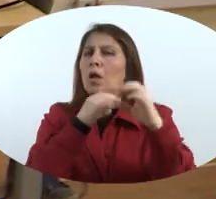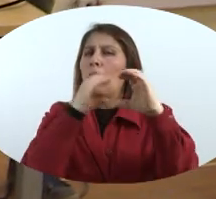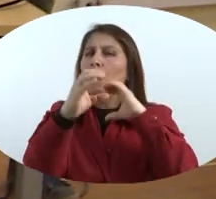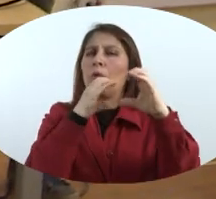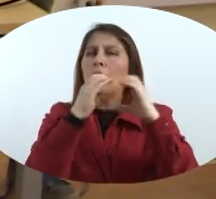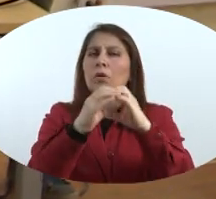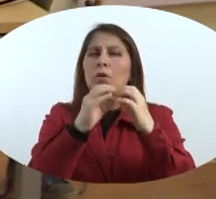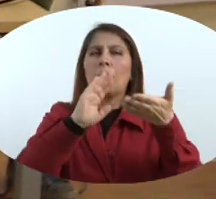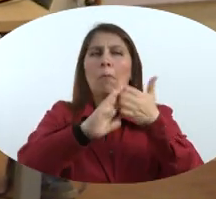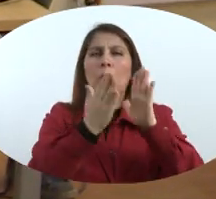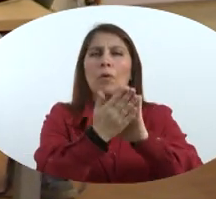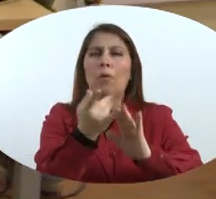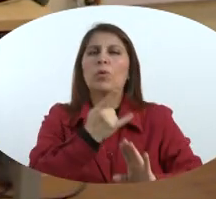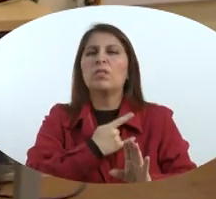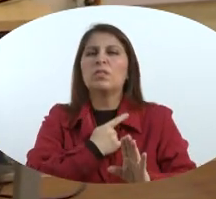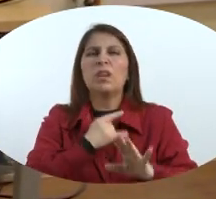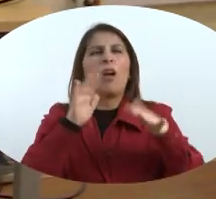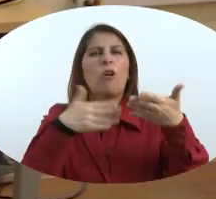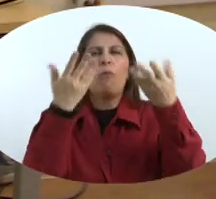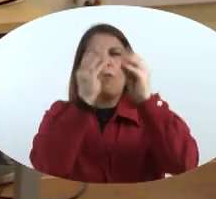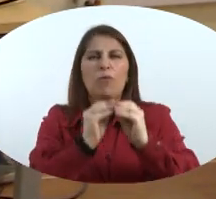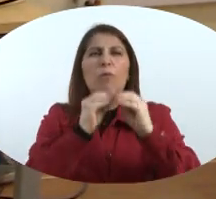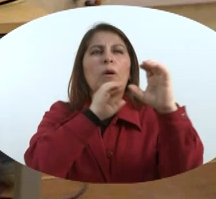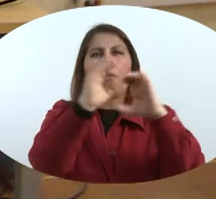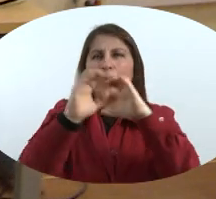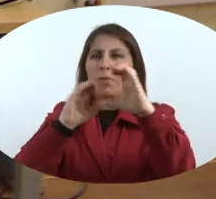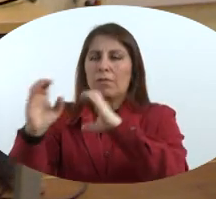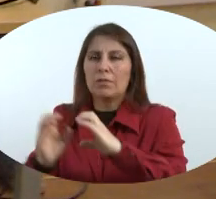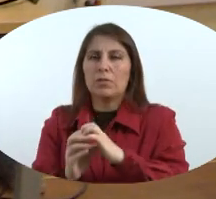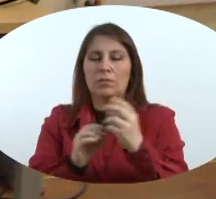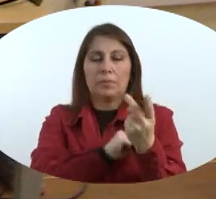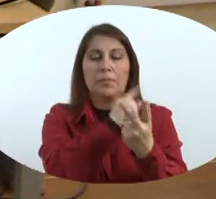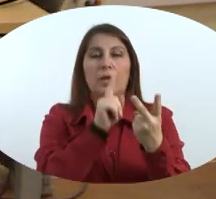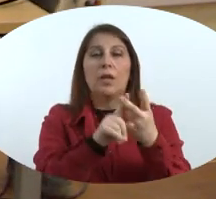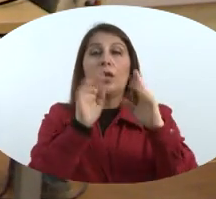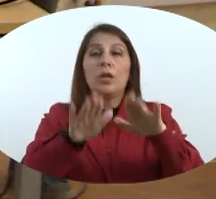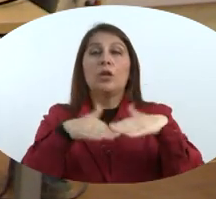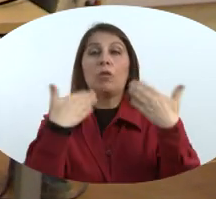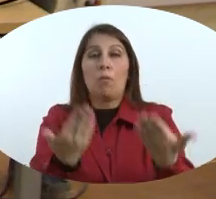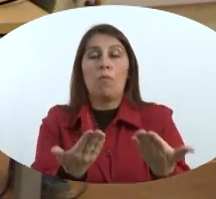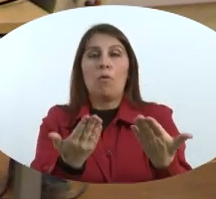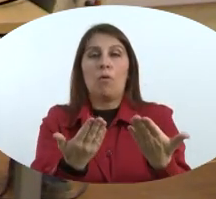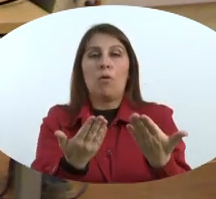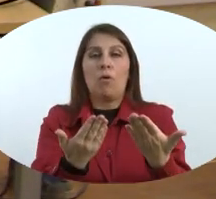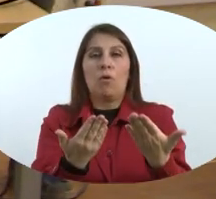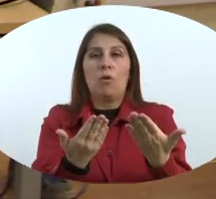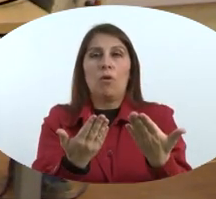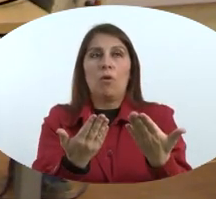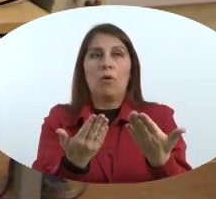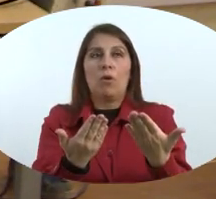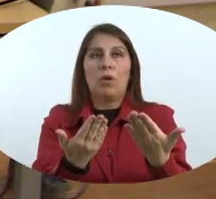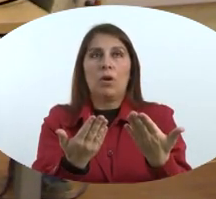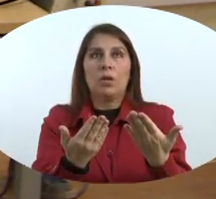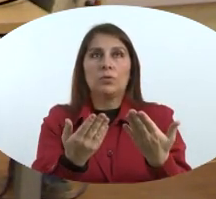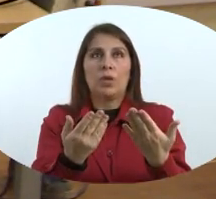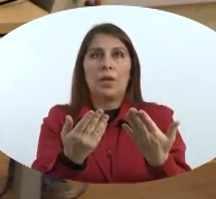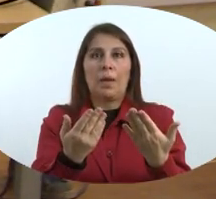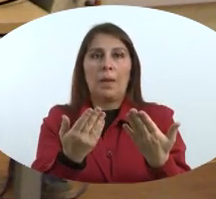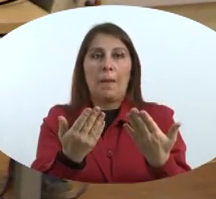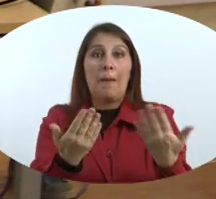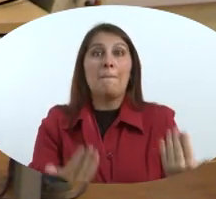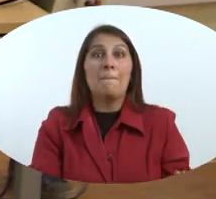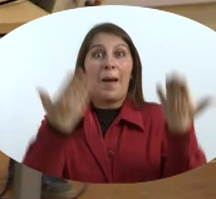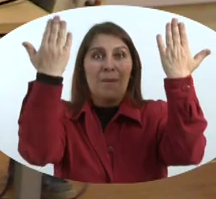canales de comunicación con la comunidad universitaria y cómo enfrentar la ilegitimidad que tiene la plataforma vamos